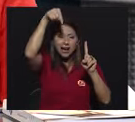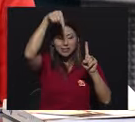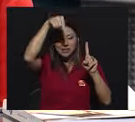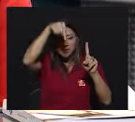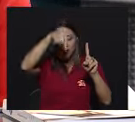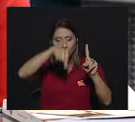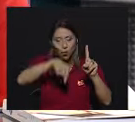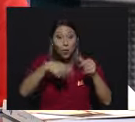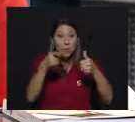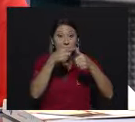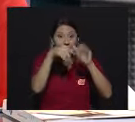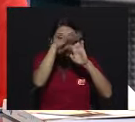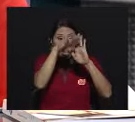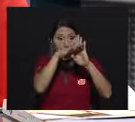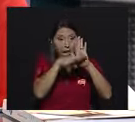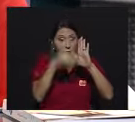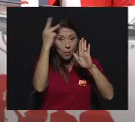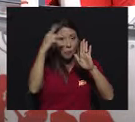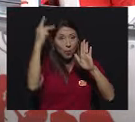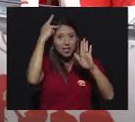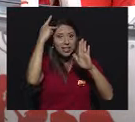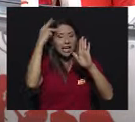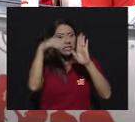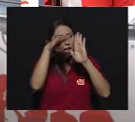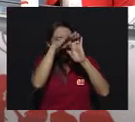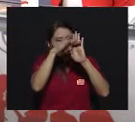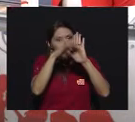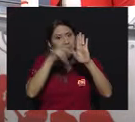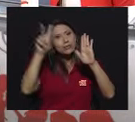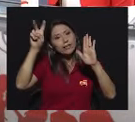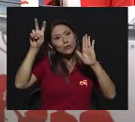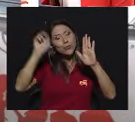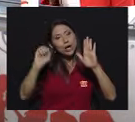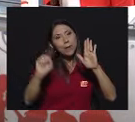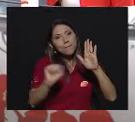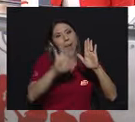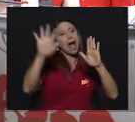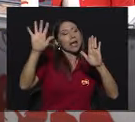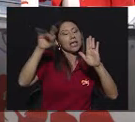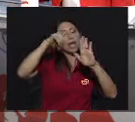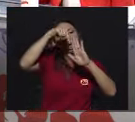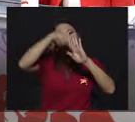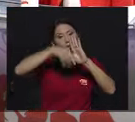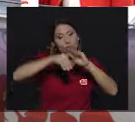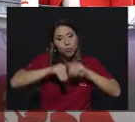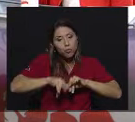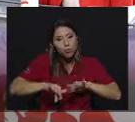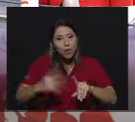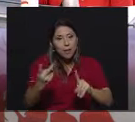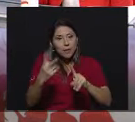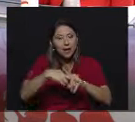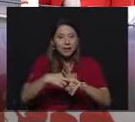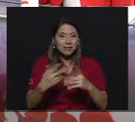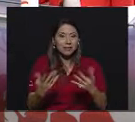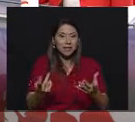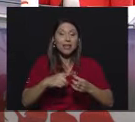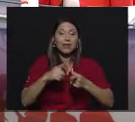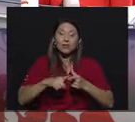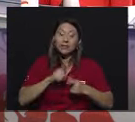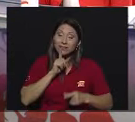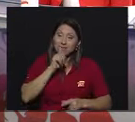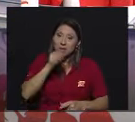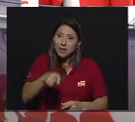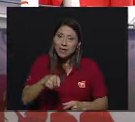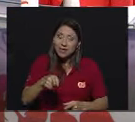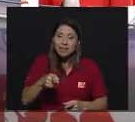las políticas y se supone que van a derramarse, van a aplicarse por arte de magia, ¿verdad? Sí. Y tenemos poca atención